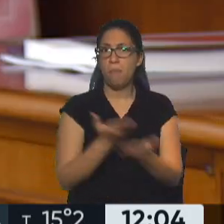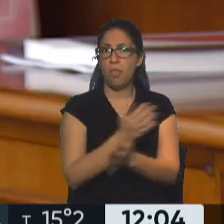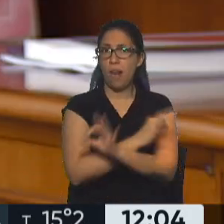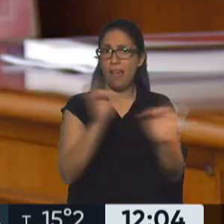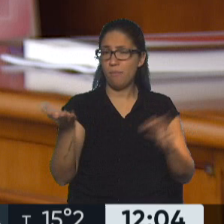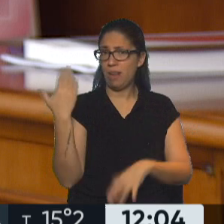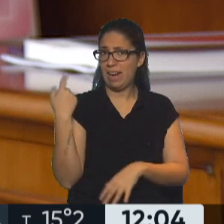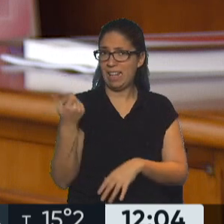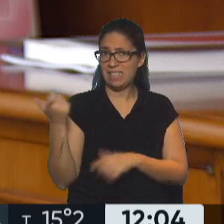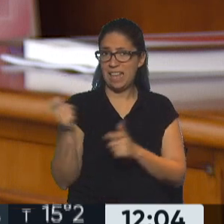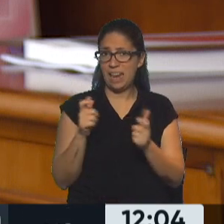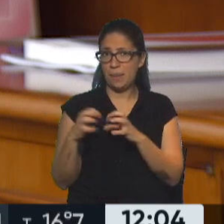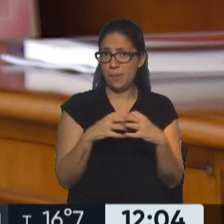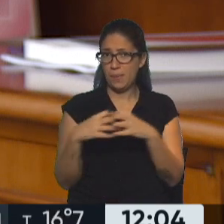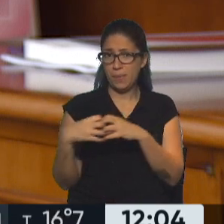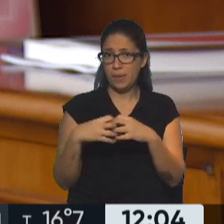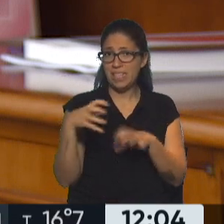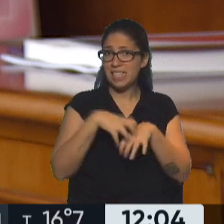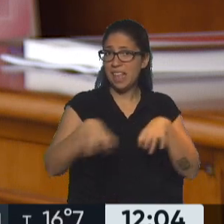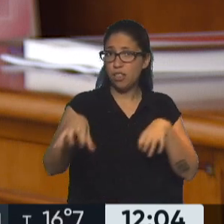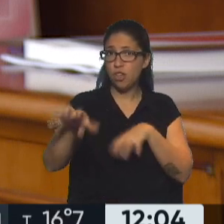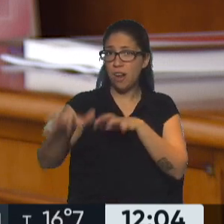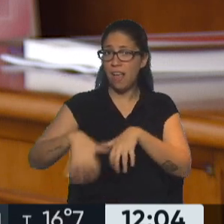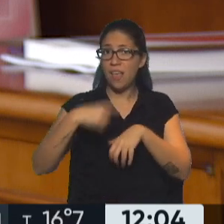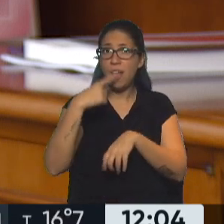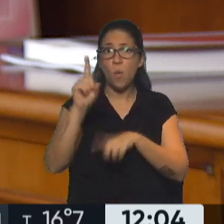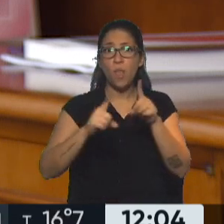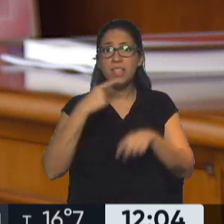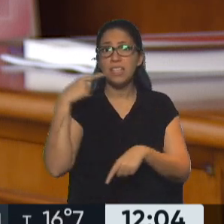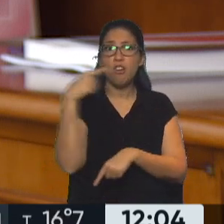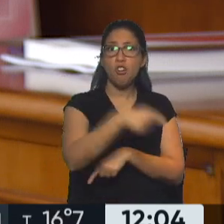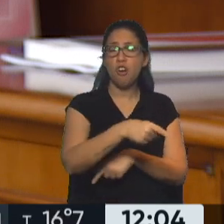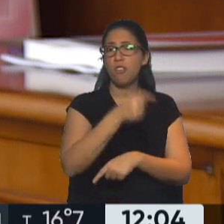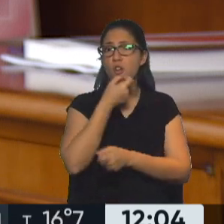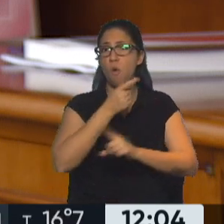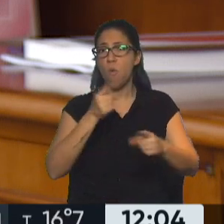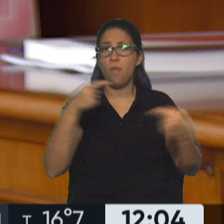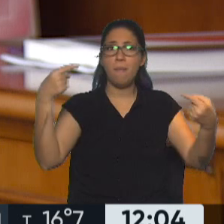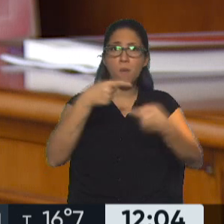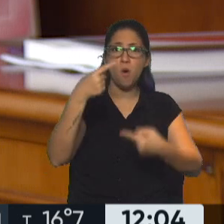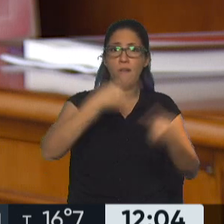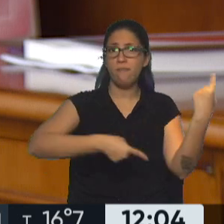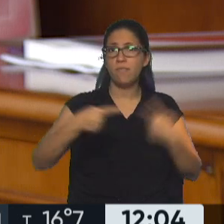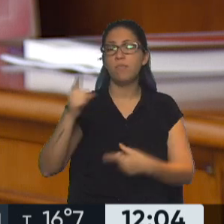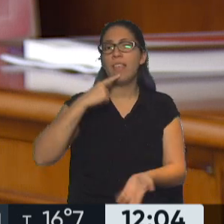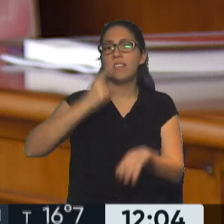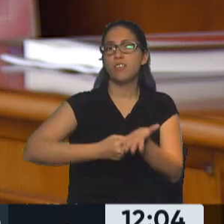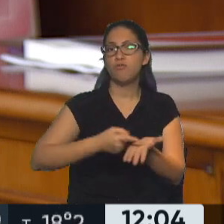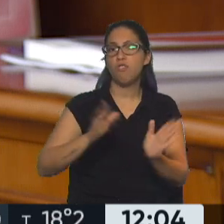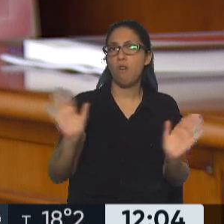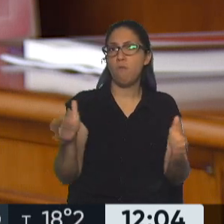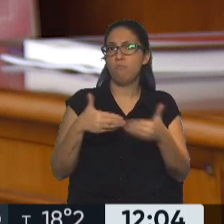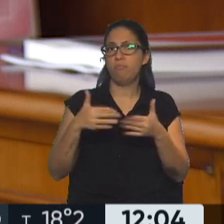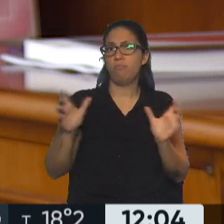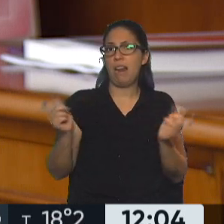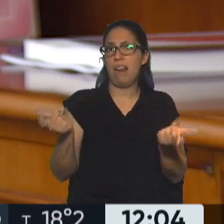lo hablábamos, el mismo sector está manifestándose en contra y haciendo críticas sobre esto. Esto es una medida que se diseñó puertas adentro a partir